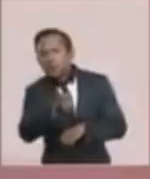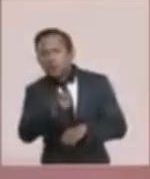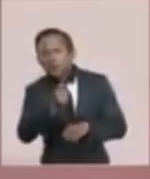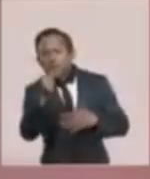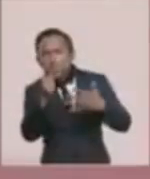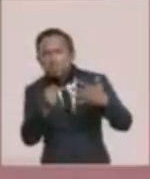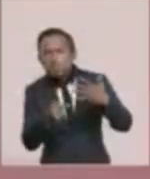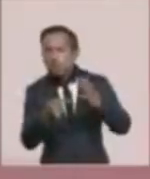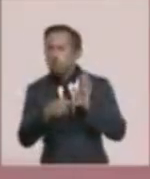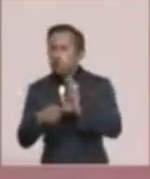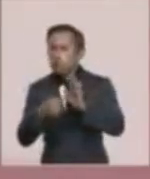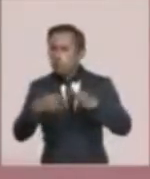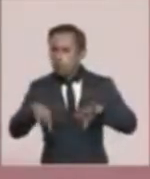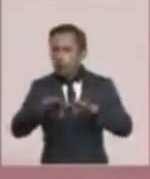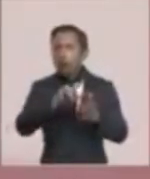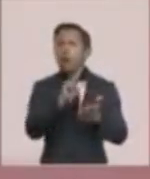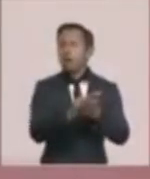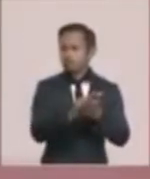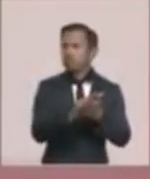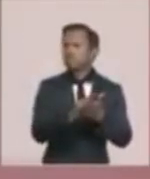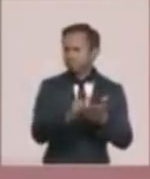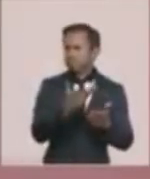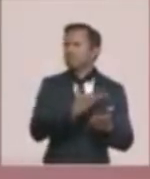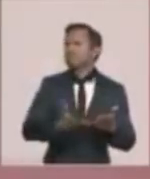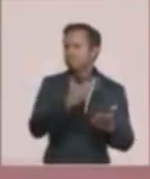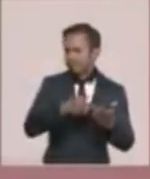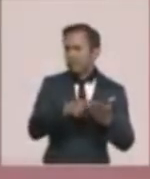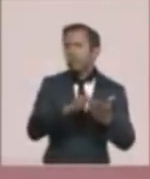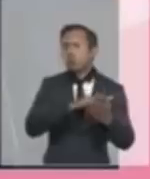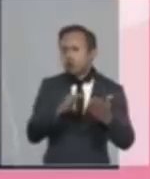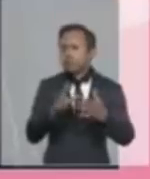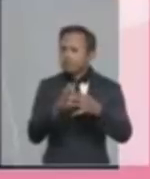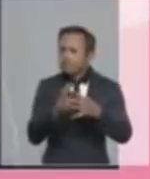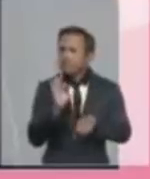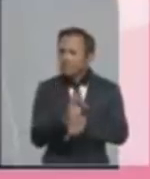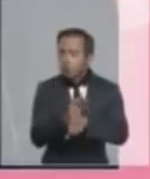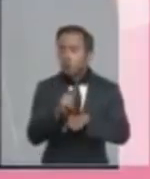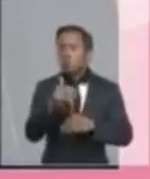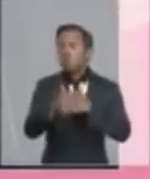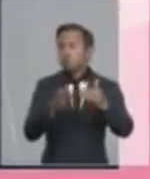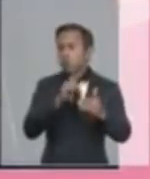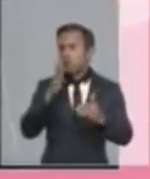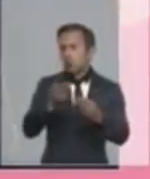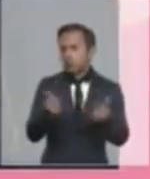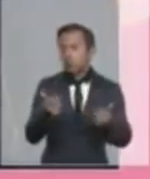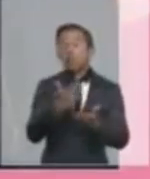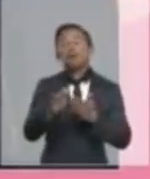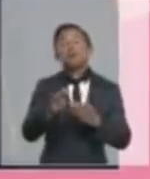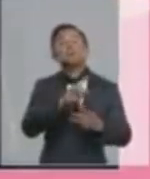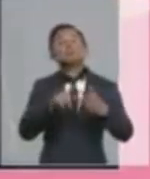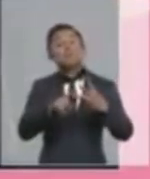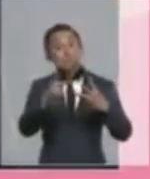prevé ese espacio de diálogo y en ese sentido, si bien perfectible, es un paso en la dirección correcta. ¿Apoyaría la despenalización de las